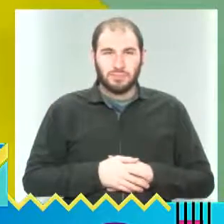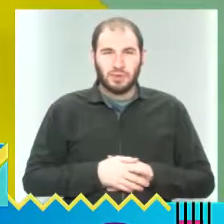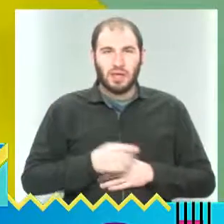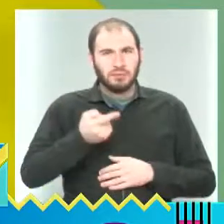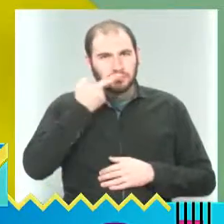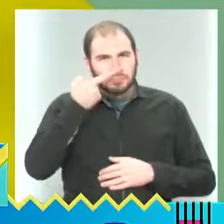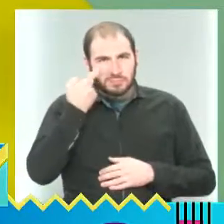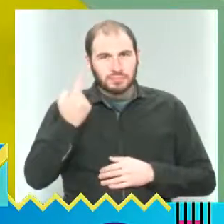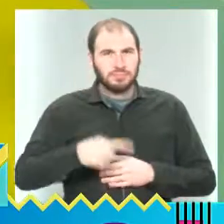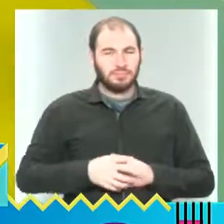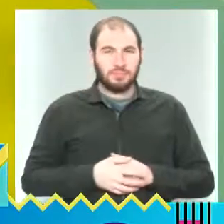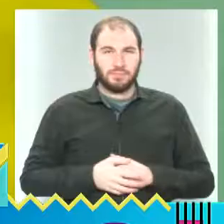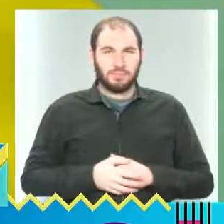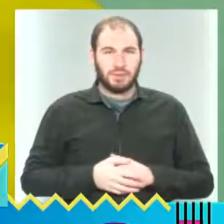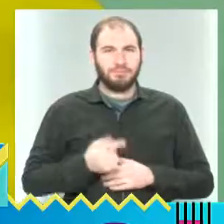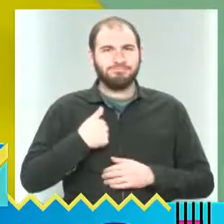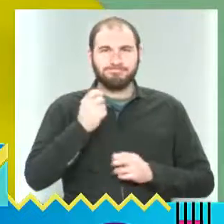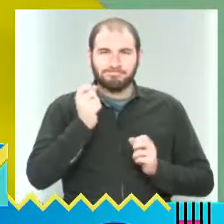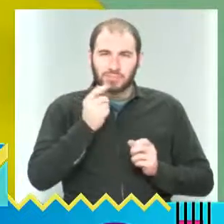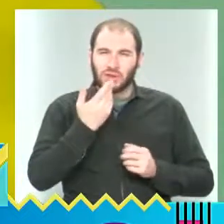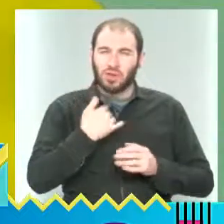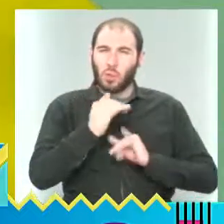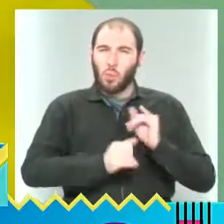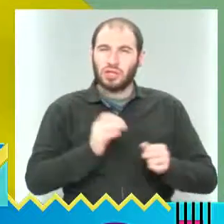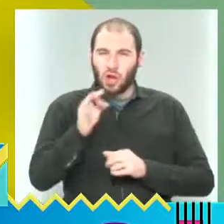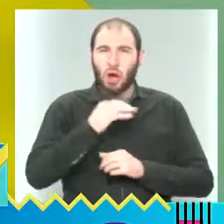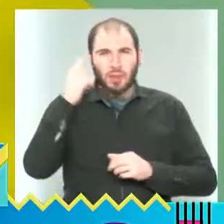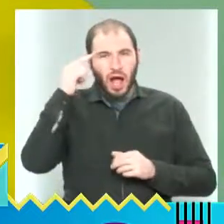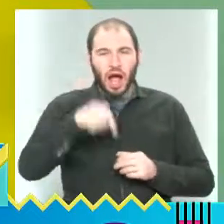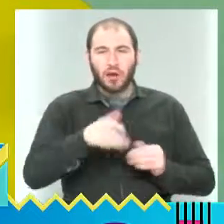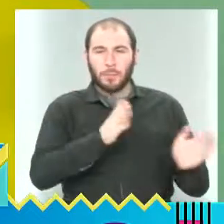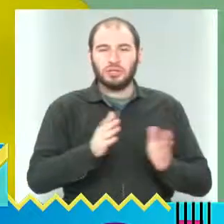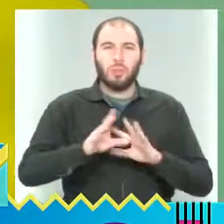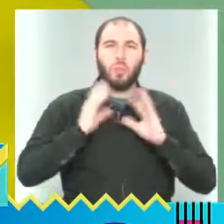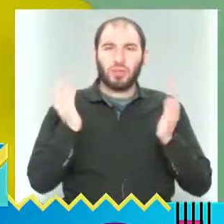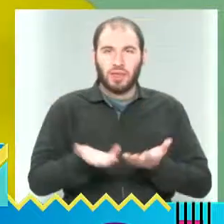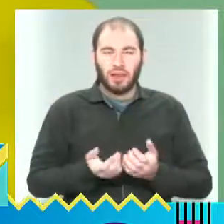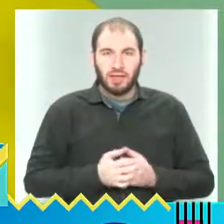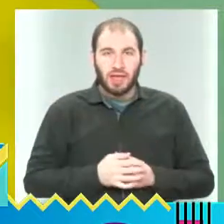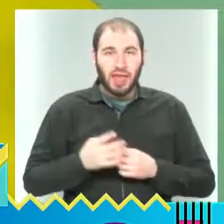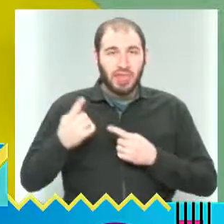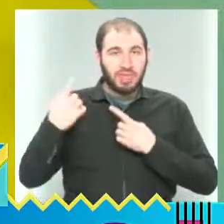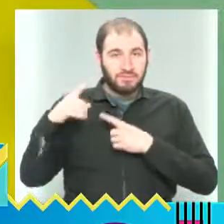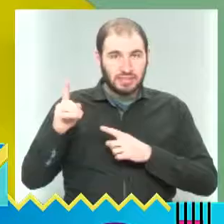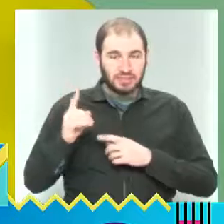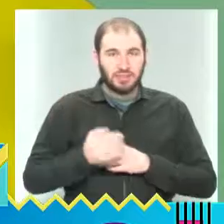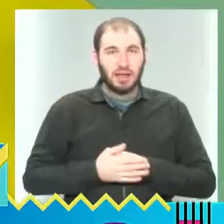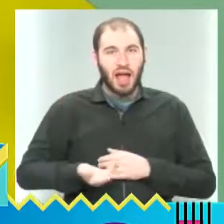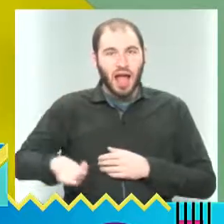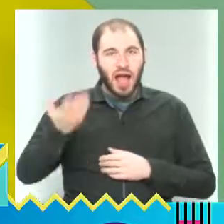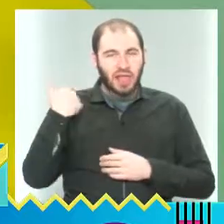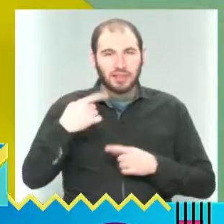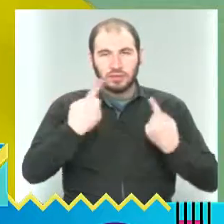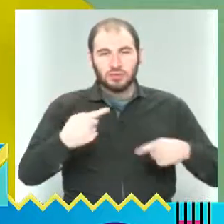lo interesante es que, me gustaría dar una visión de que estamos viviendo un proceso global, que a diferencia de como ocurrían antes